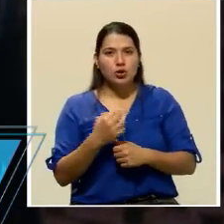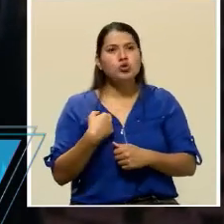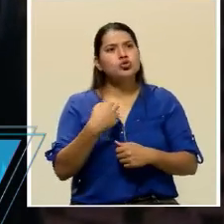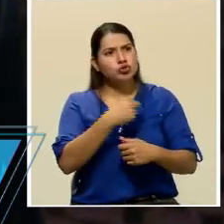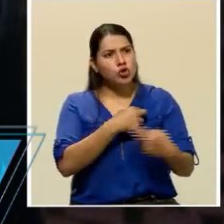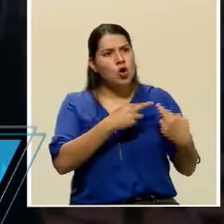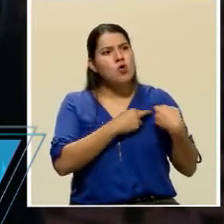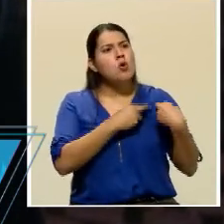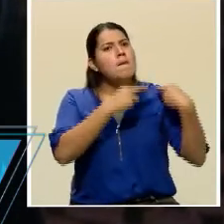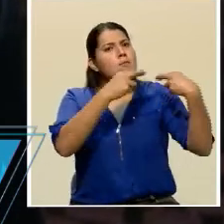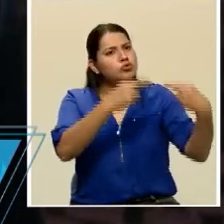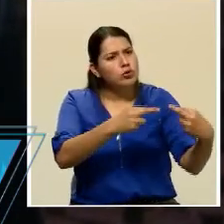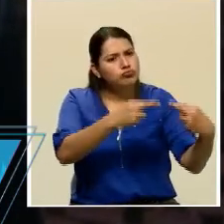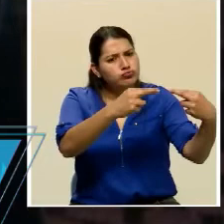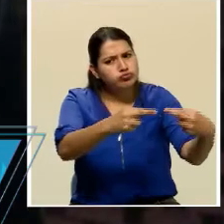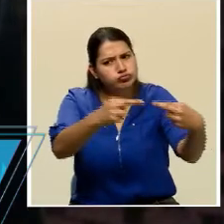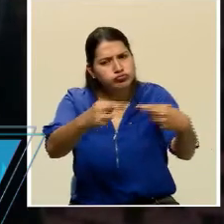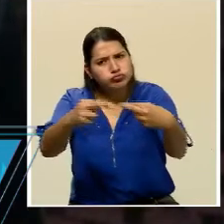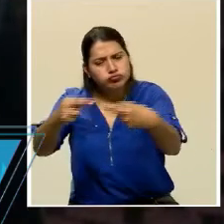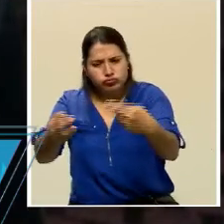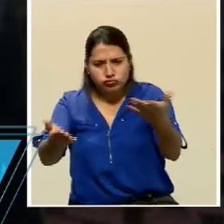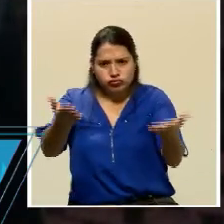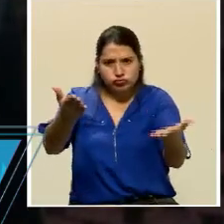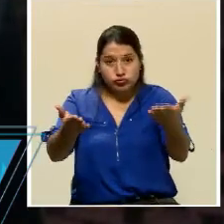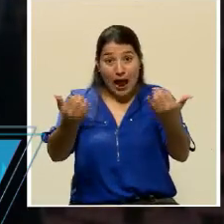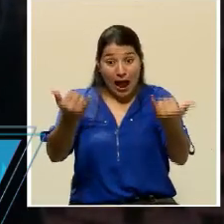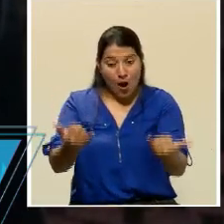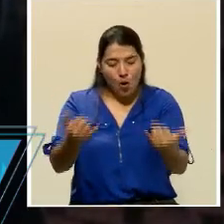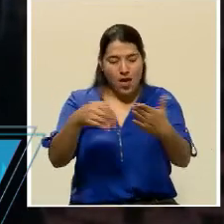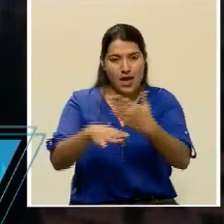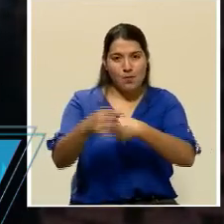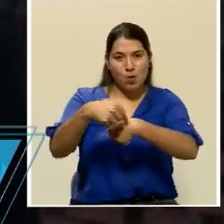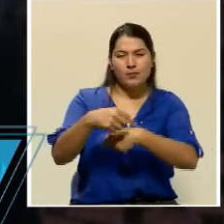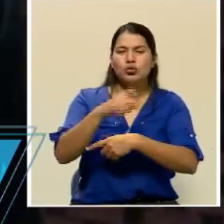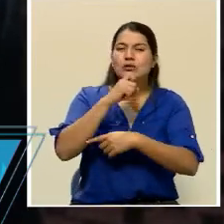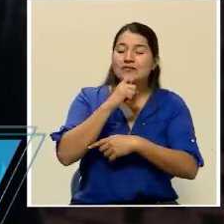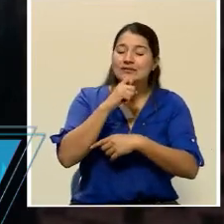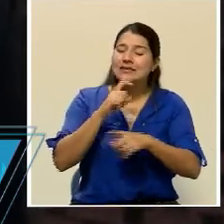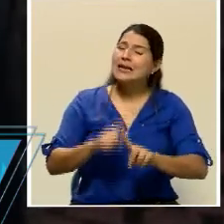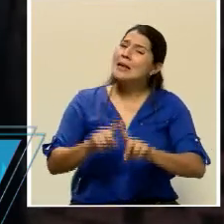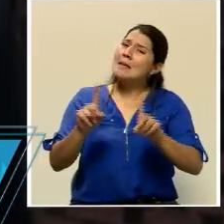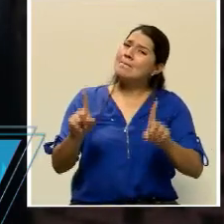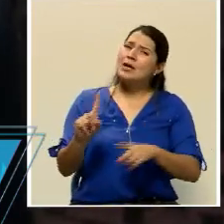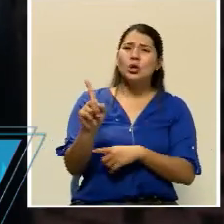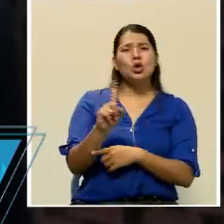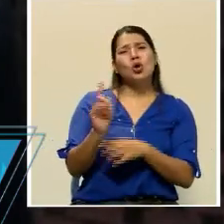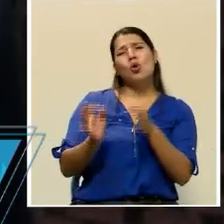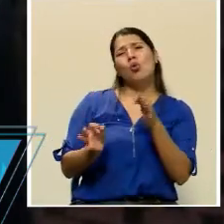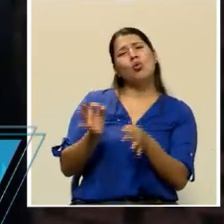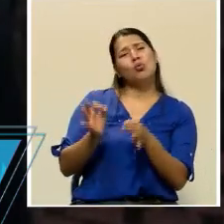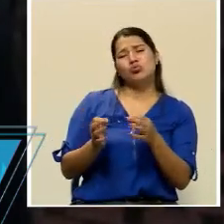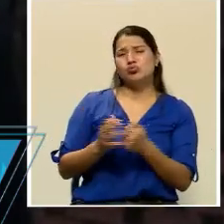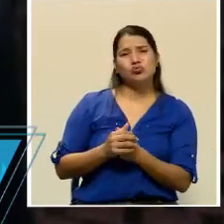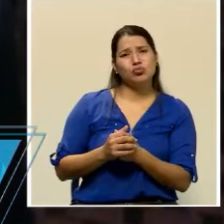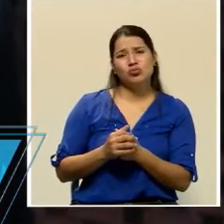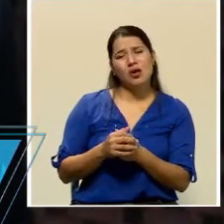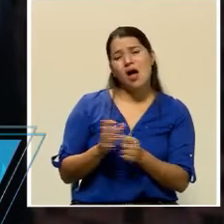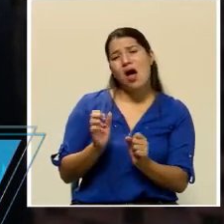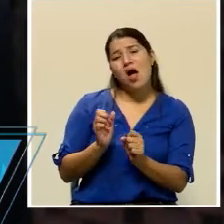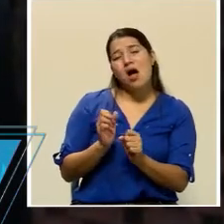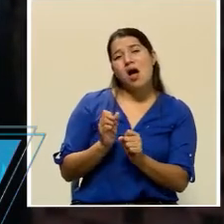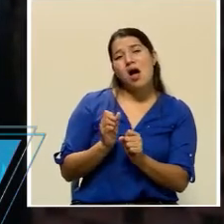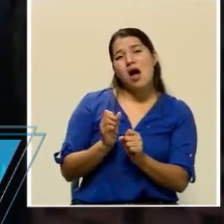cargas en medio de esta situación tan difícil. Pero lo que no se vale es estar haciendo eco